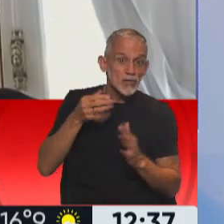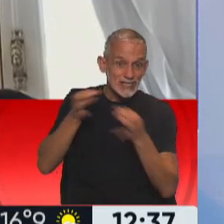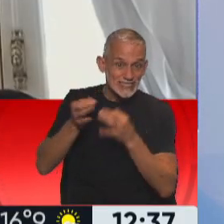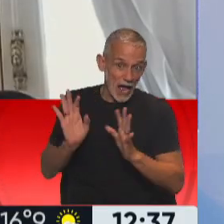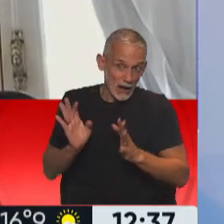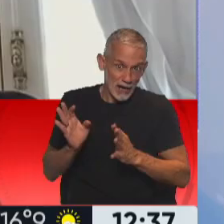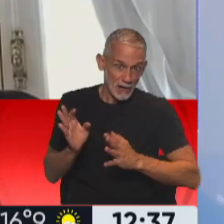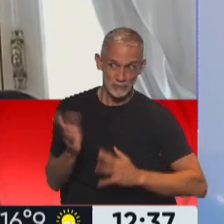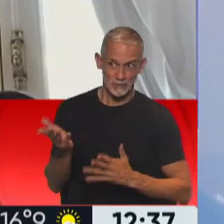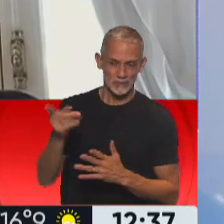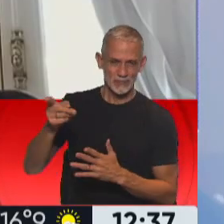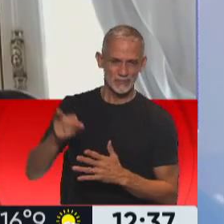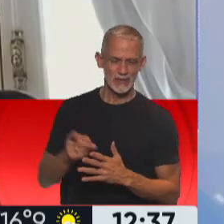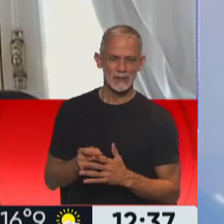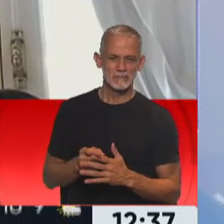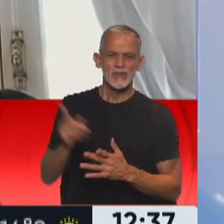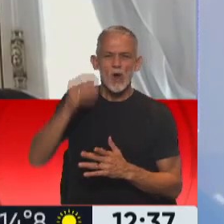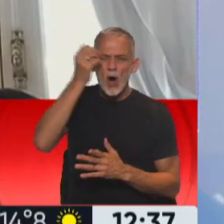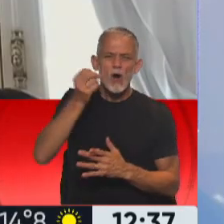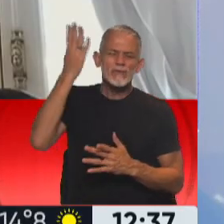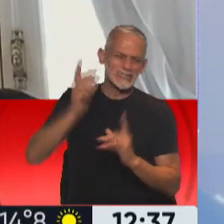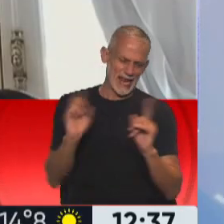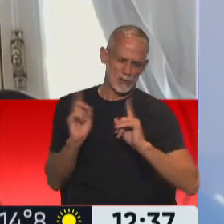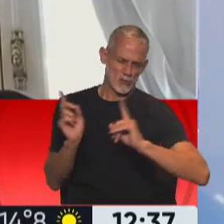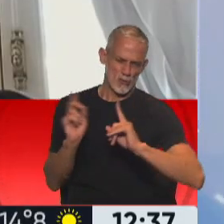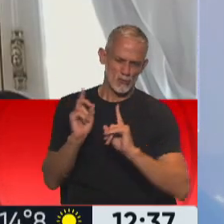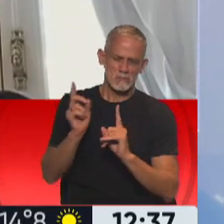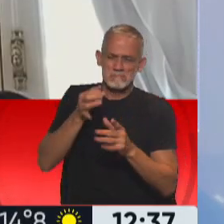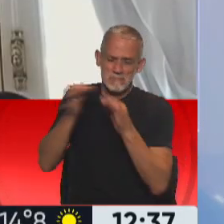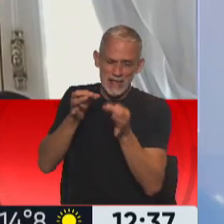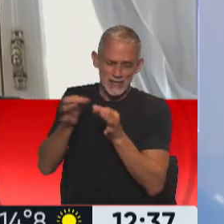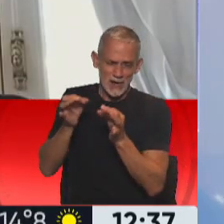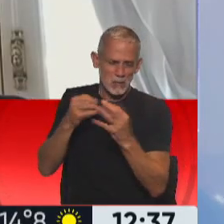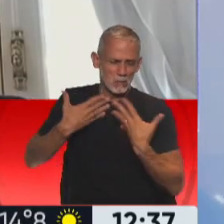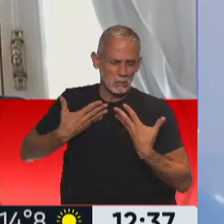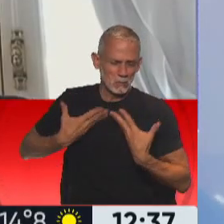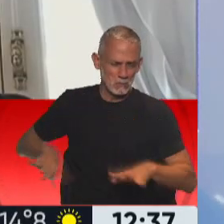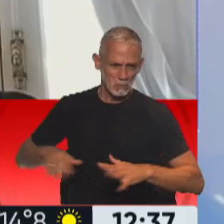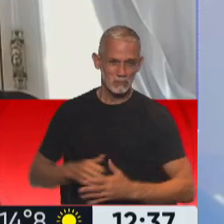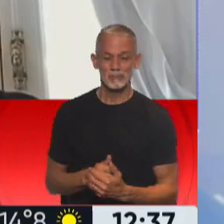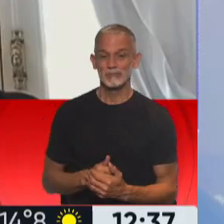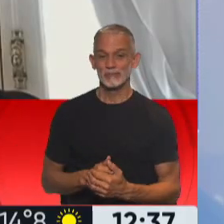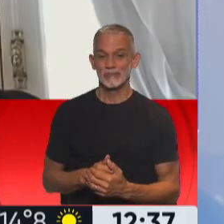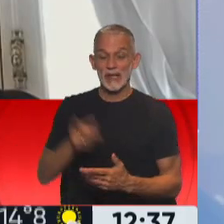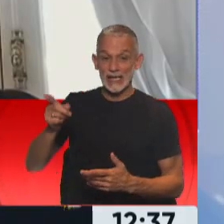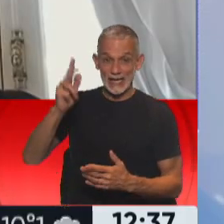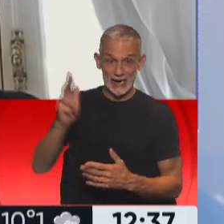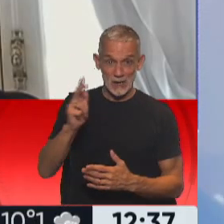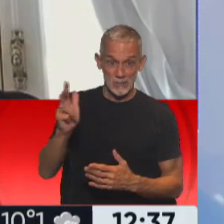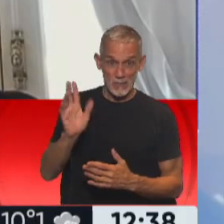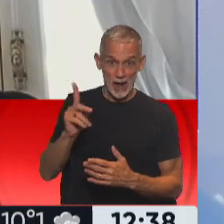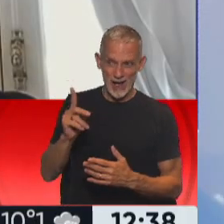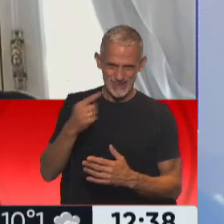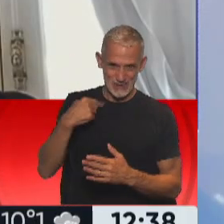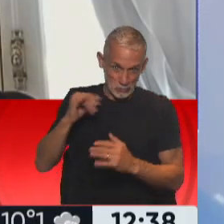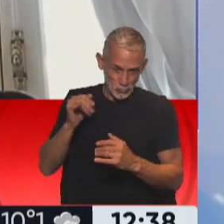una charla, digamos, no oficialista, digamos, no oficial, una charla descontracturada. Y entonces, en ese podcast